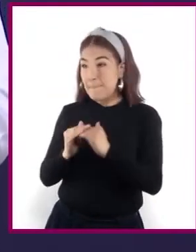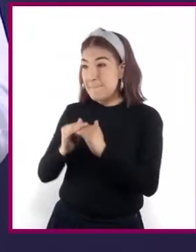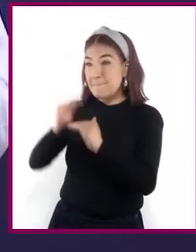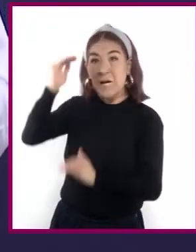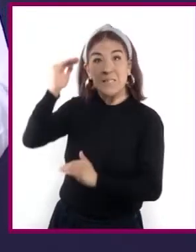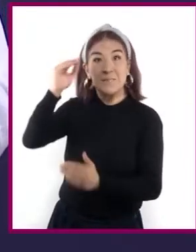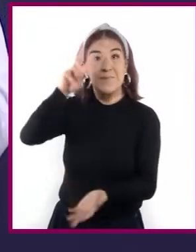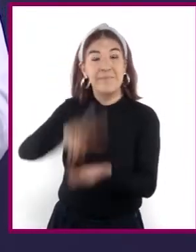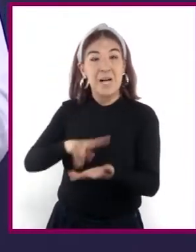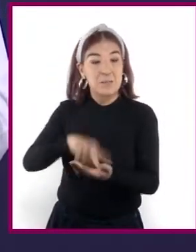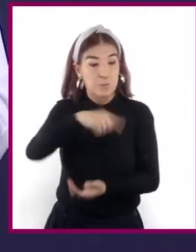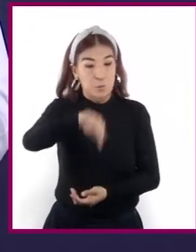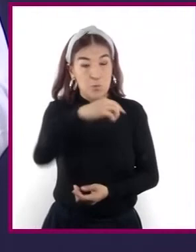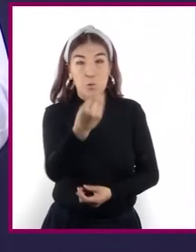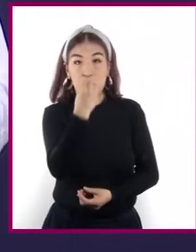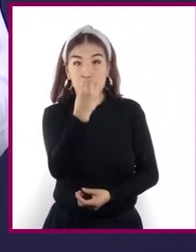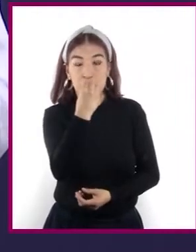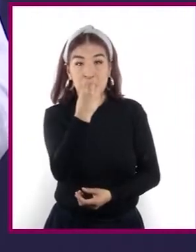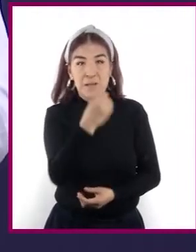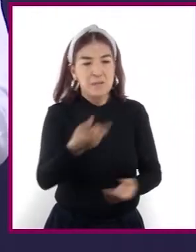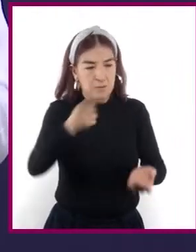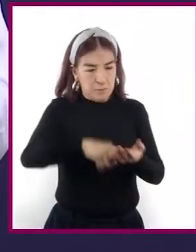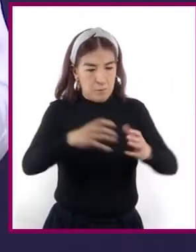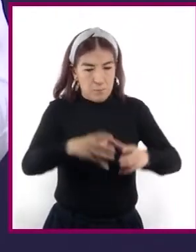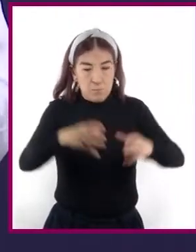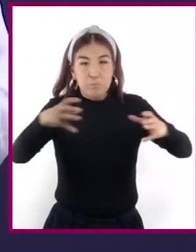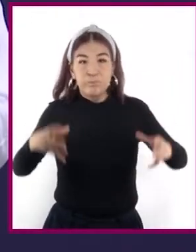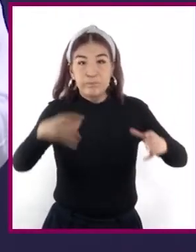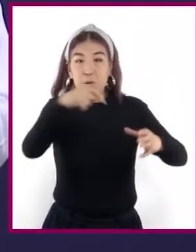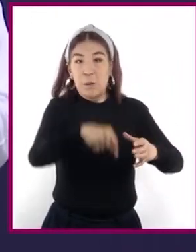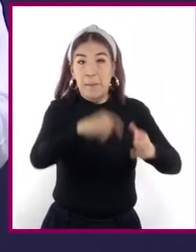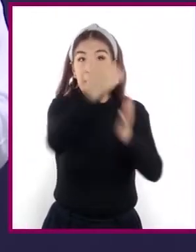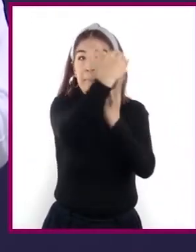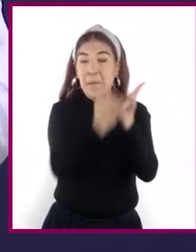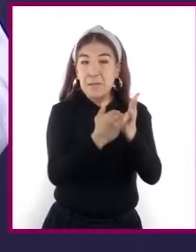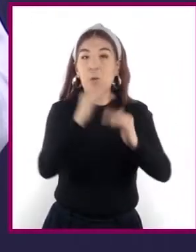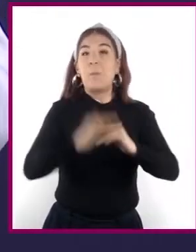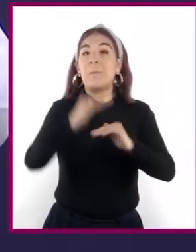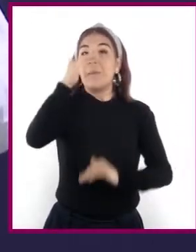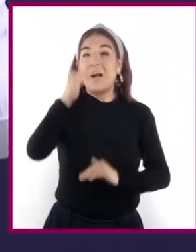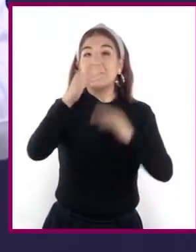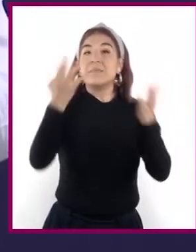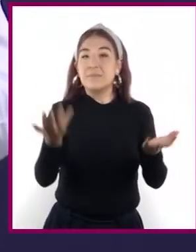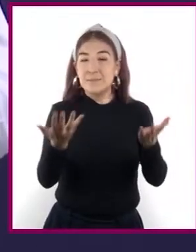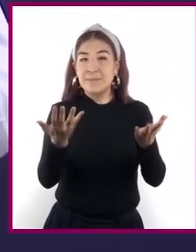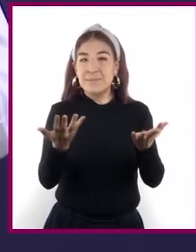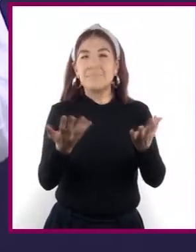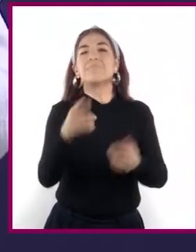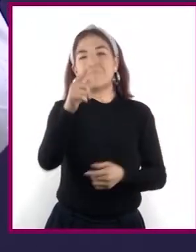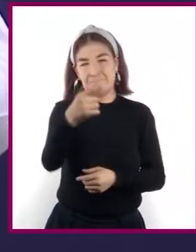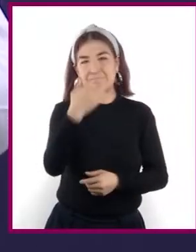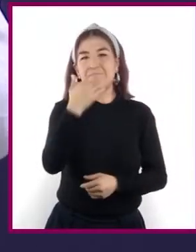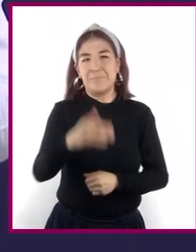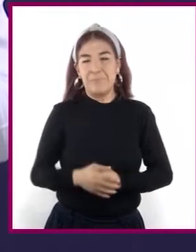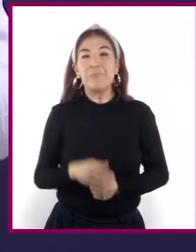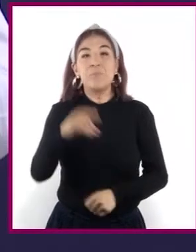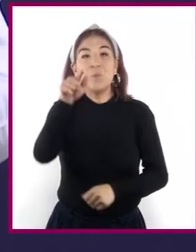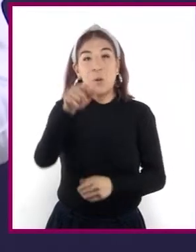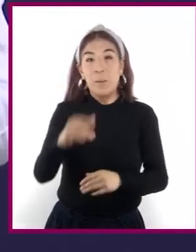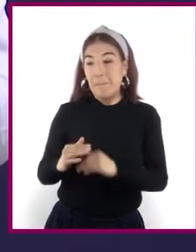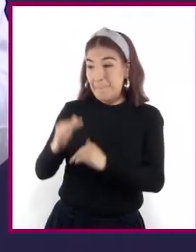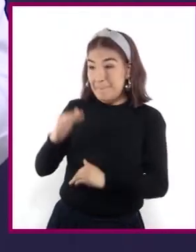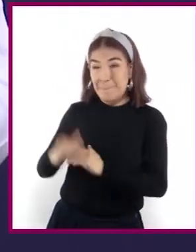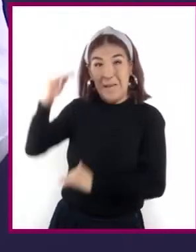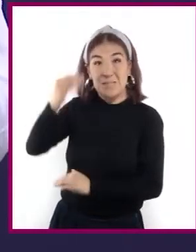cantidad de alimento en los paquetes, ¿el número de paquetes aumenta o disminuye? Muy bien. Si aumenta la cantidad